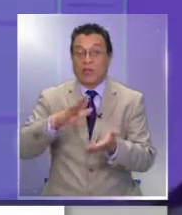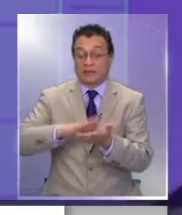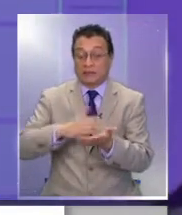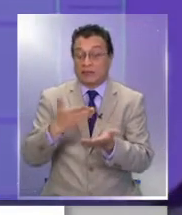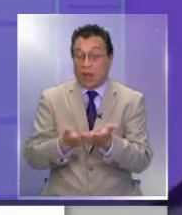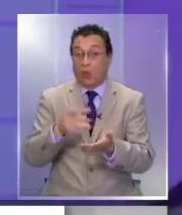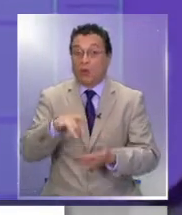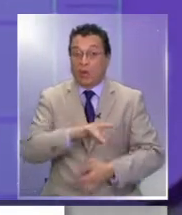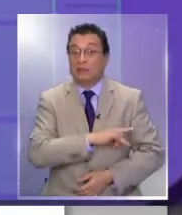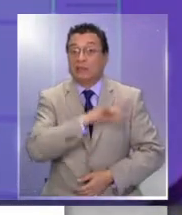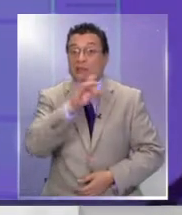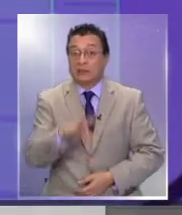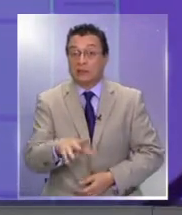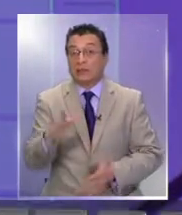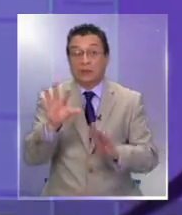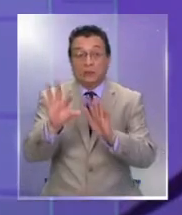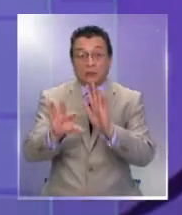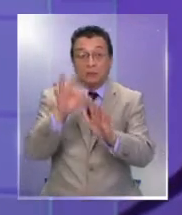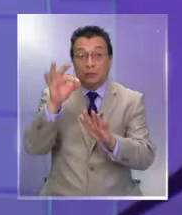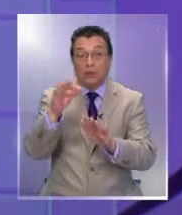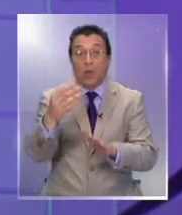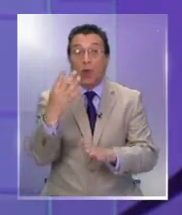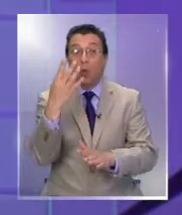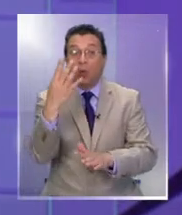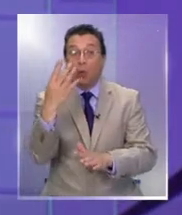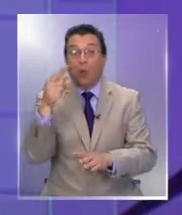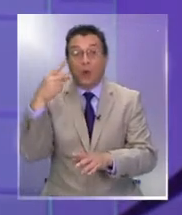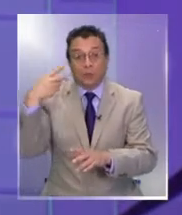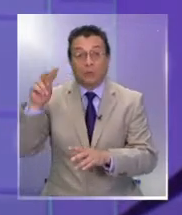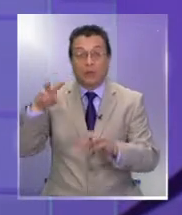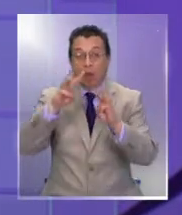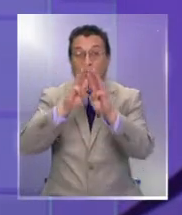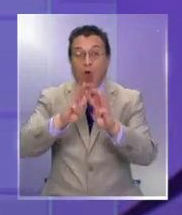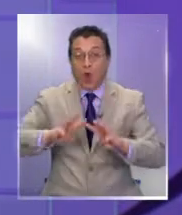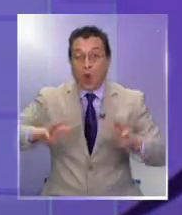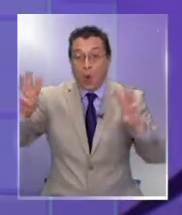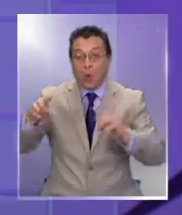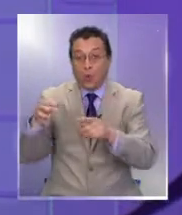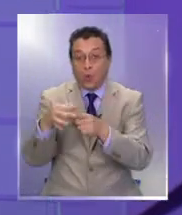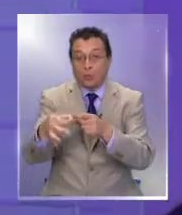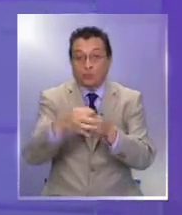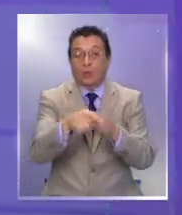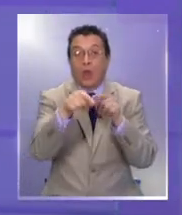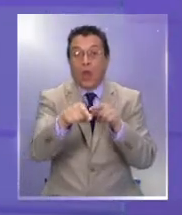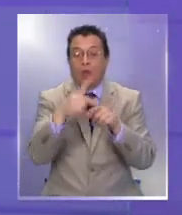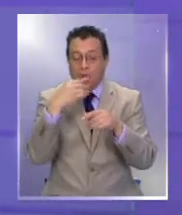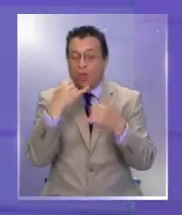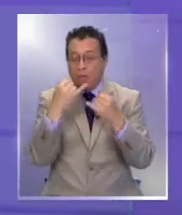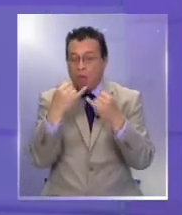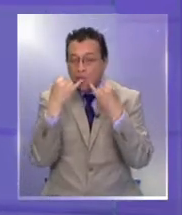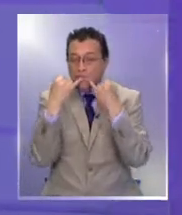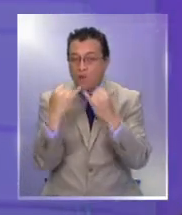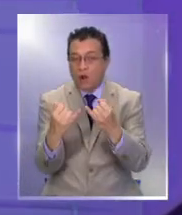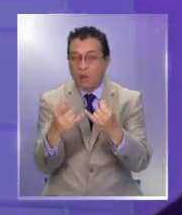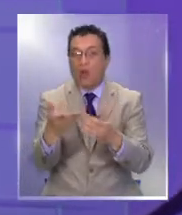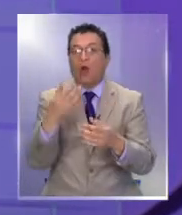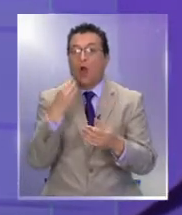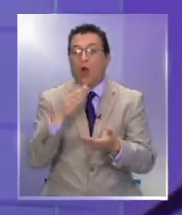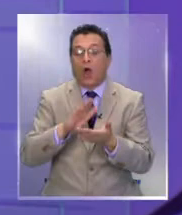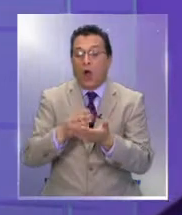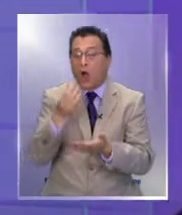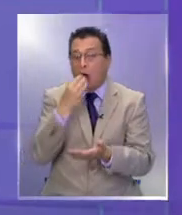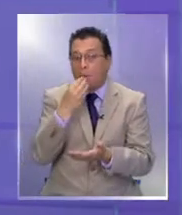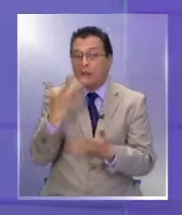y fue detectado por cuatro agencias de las naciones unidas que elaboraron un informe sobre la alimentación en